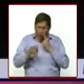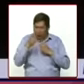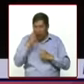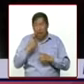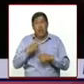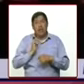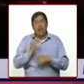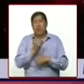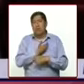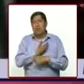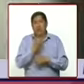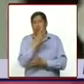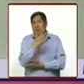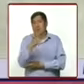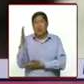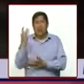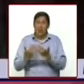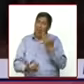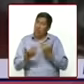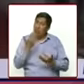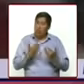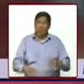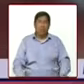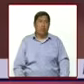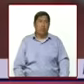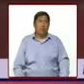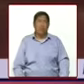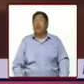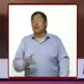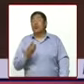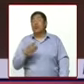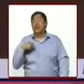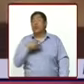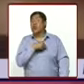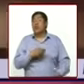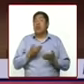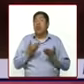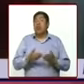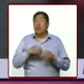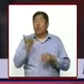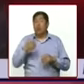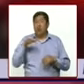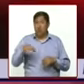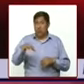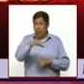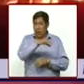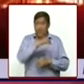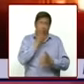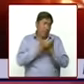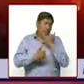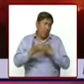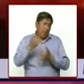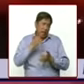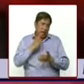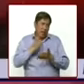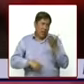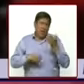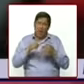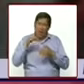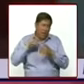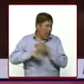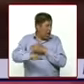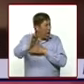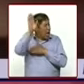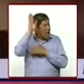es nuestra Amazonía la que se está quemando, ¿no? Y no solamente estamos acá, hay otros lugares que están más